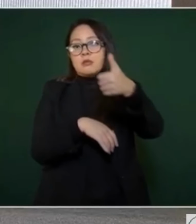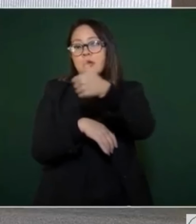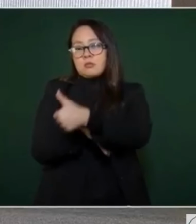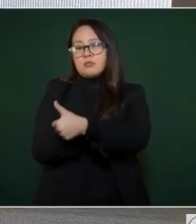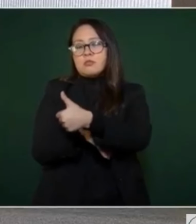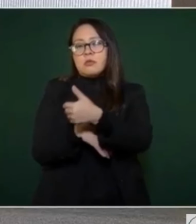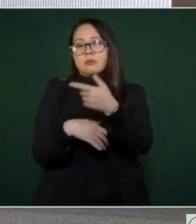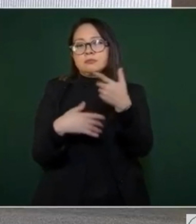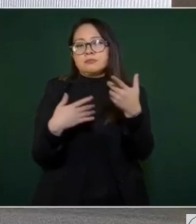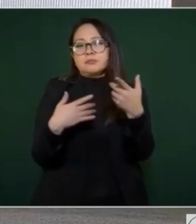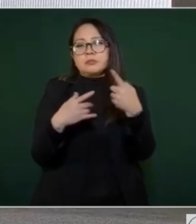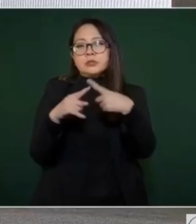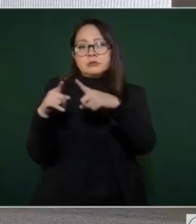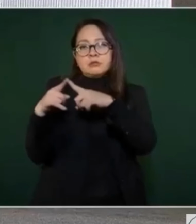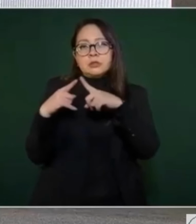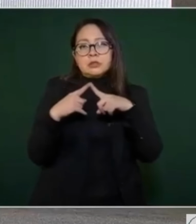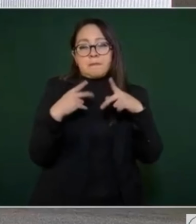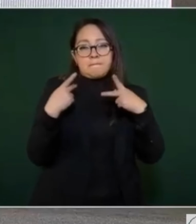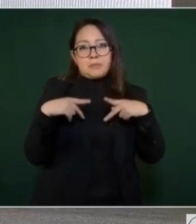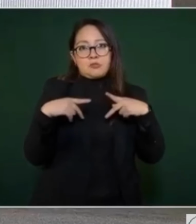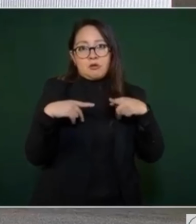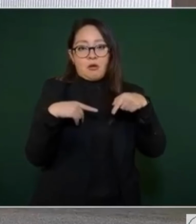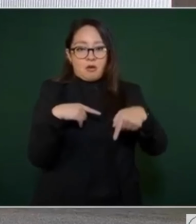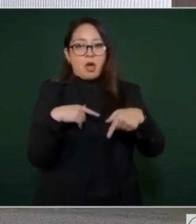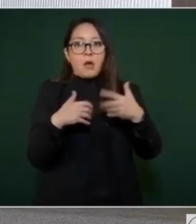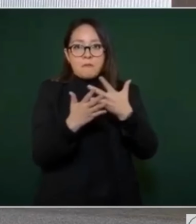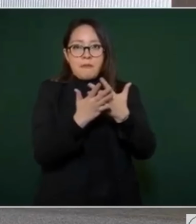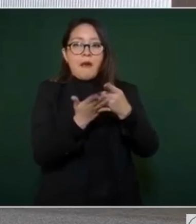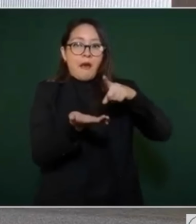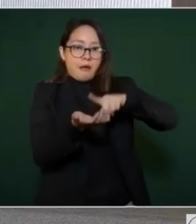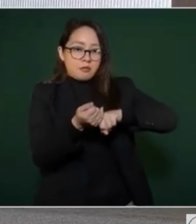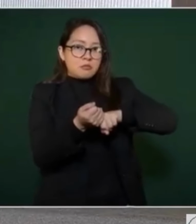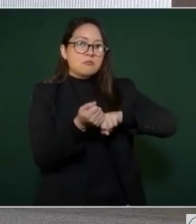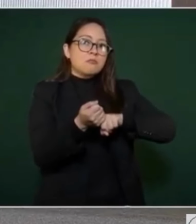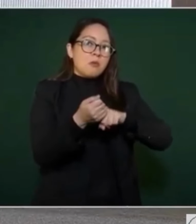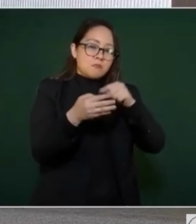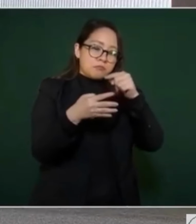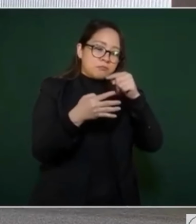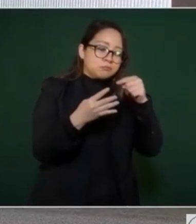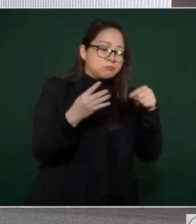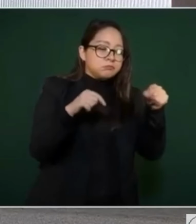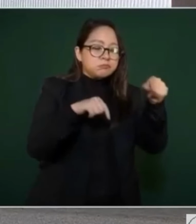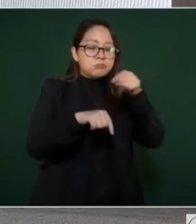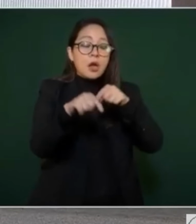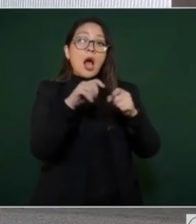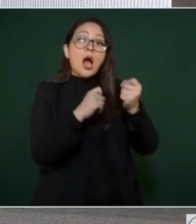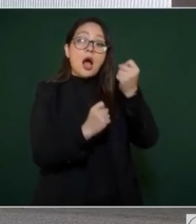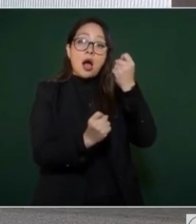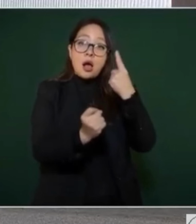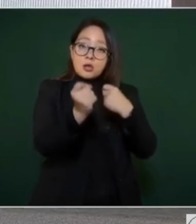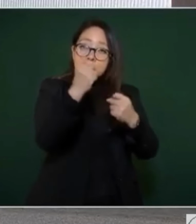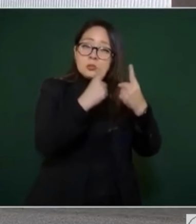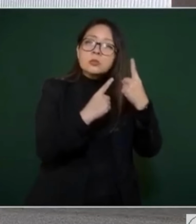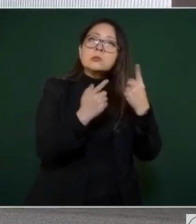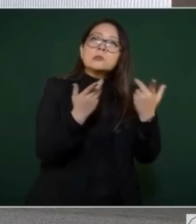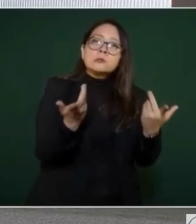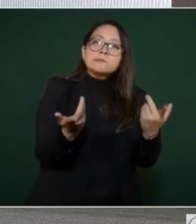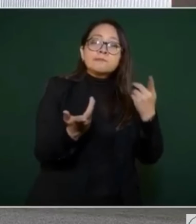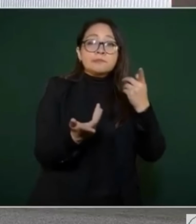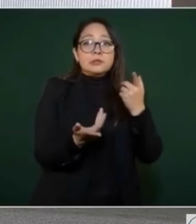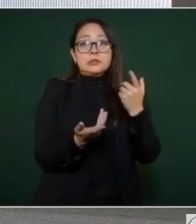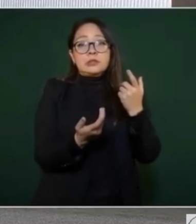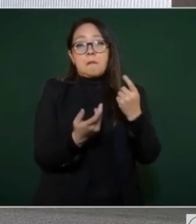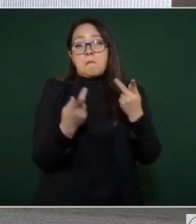los presos que estaban ahí dentro, en los cuales en algunos de los casos